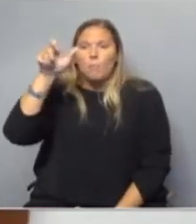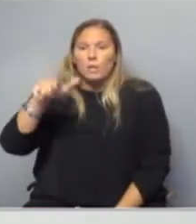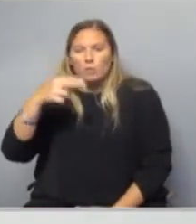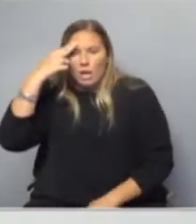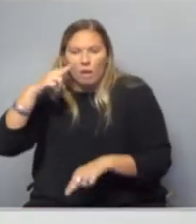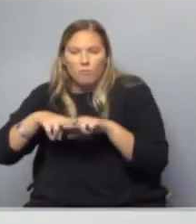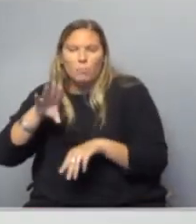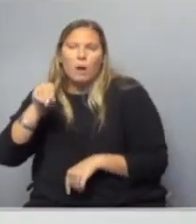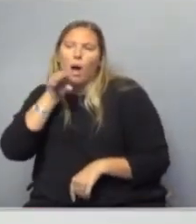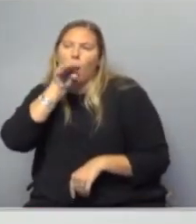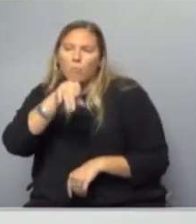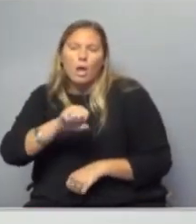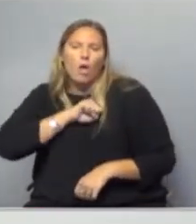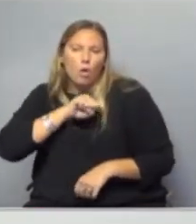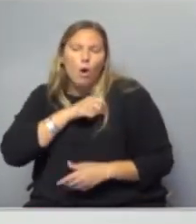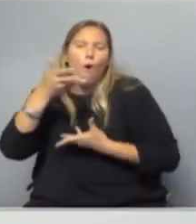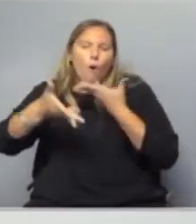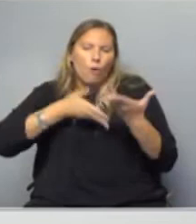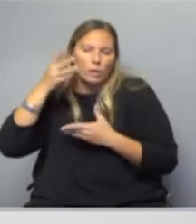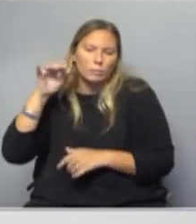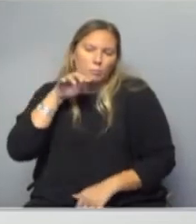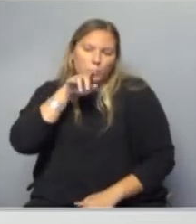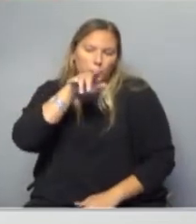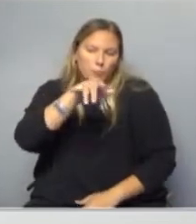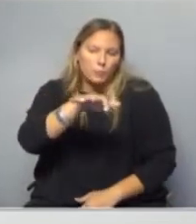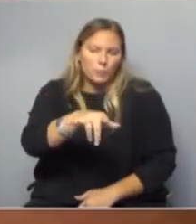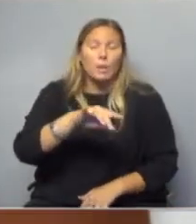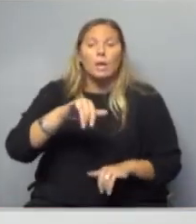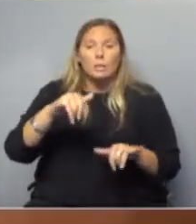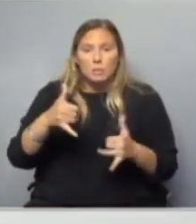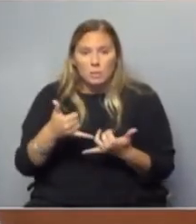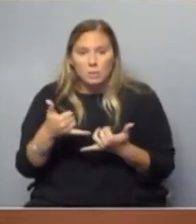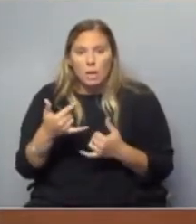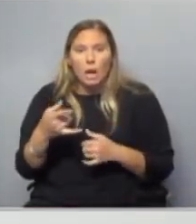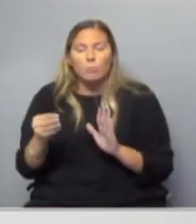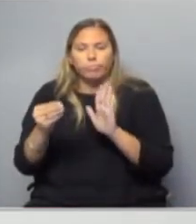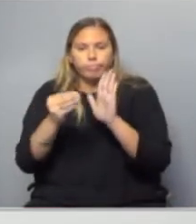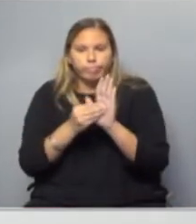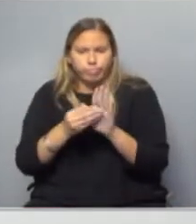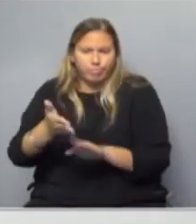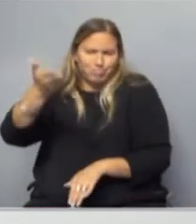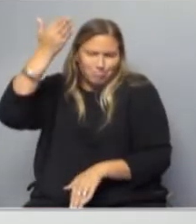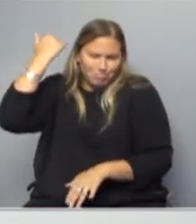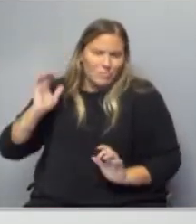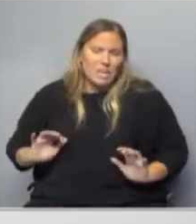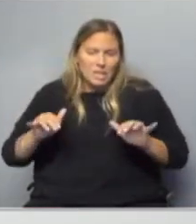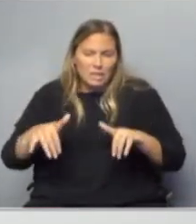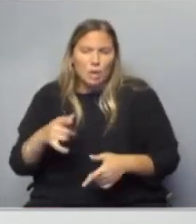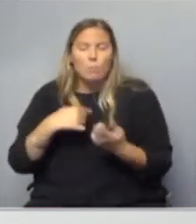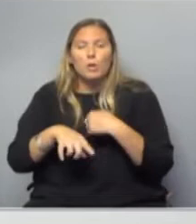cuando habla, tose o canta. Ya hay registros de tuberculosis desde la antigua Grecia, pero fue